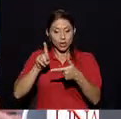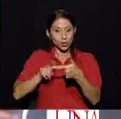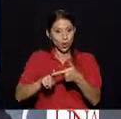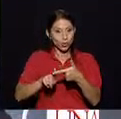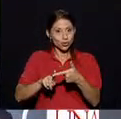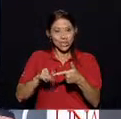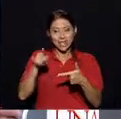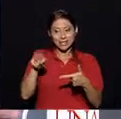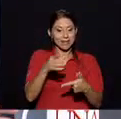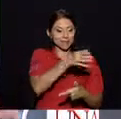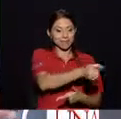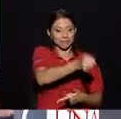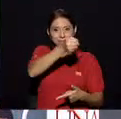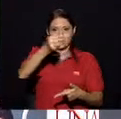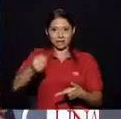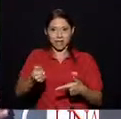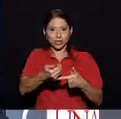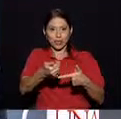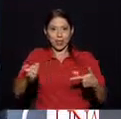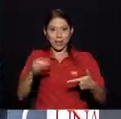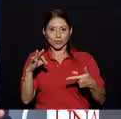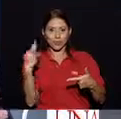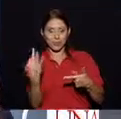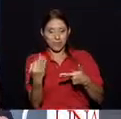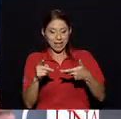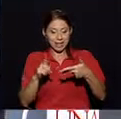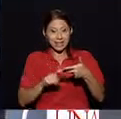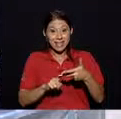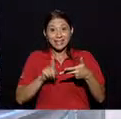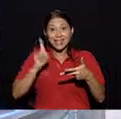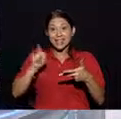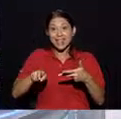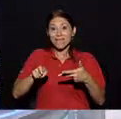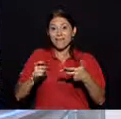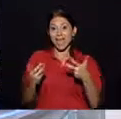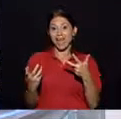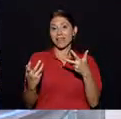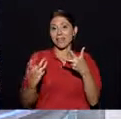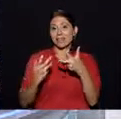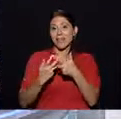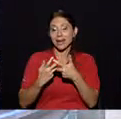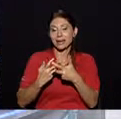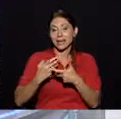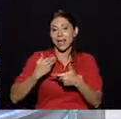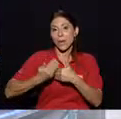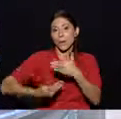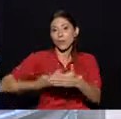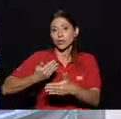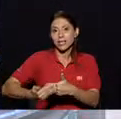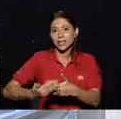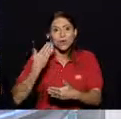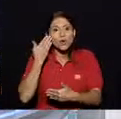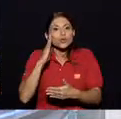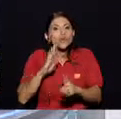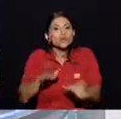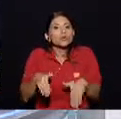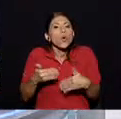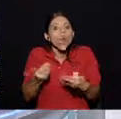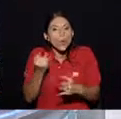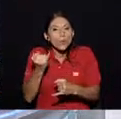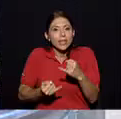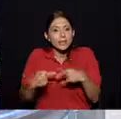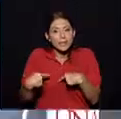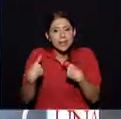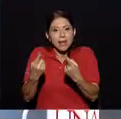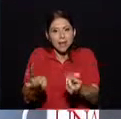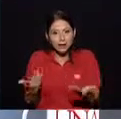de los niños andan porque la sociedad responda en el nivel educativo y preventivo y de promoción de derechos y cuando